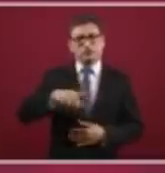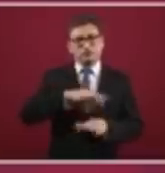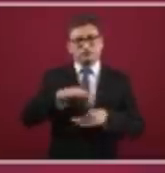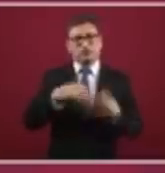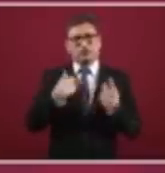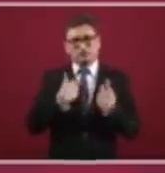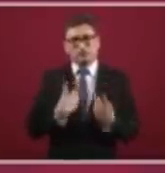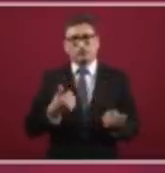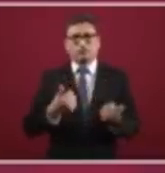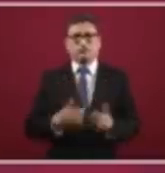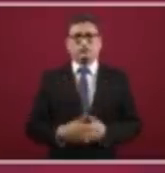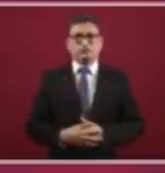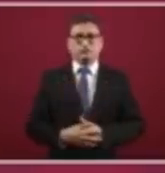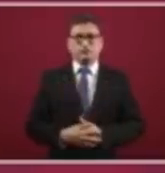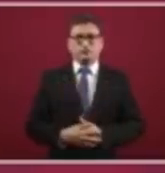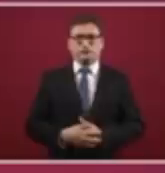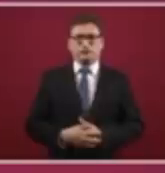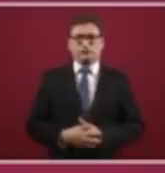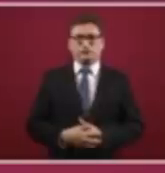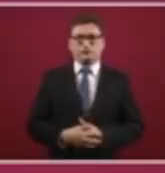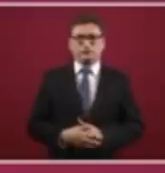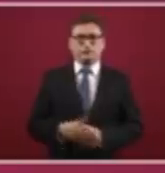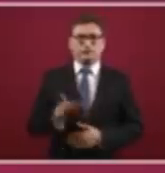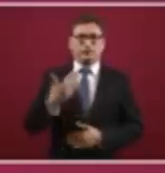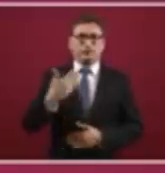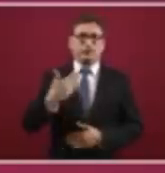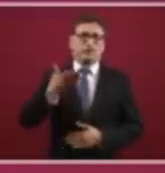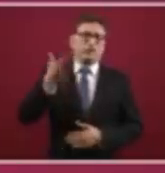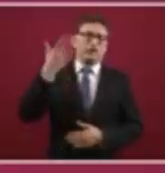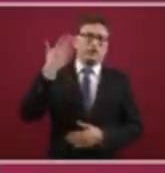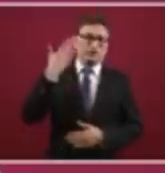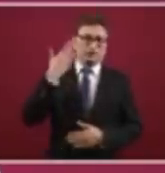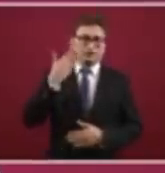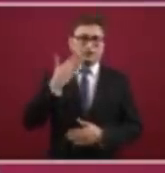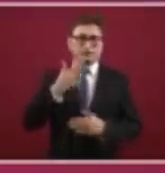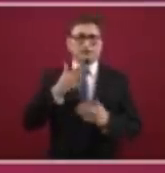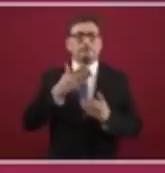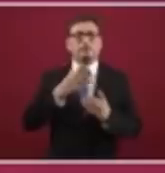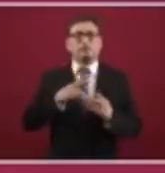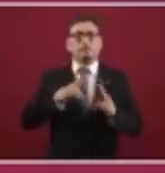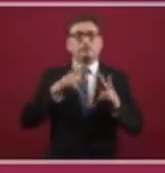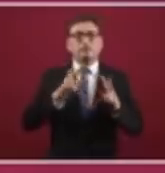que la anterior reforma educativa